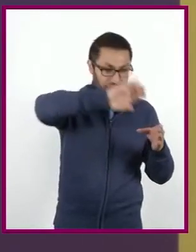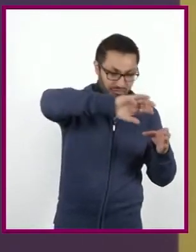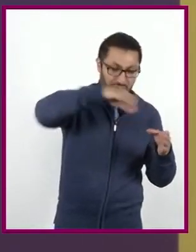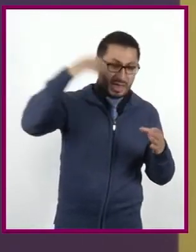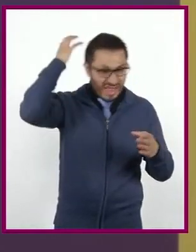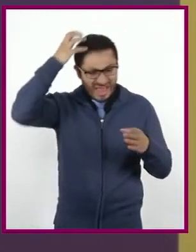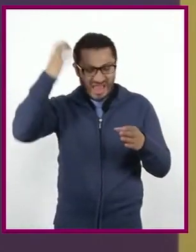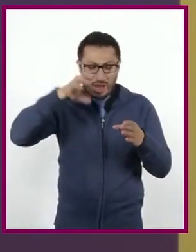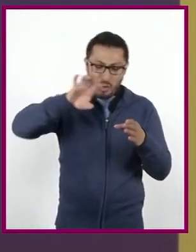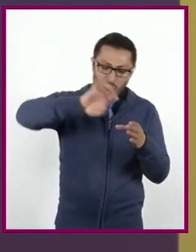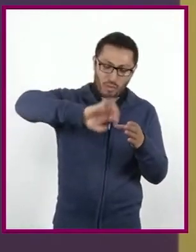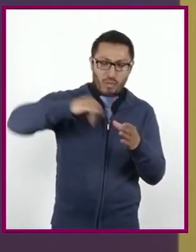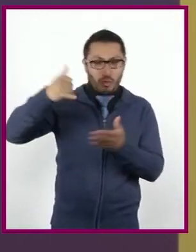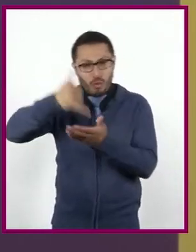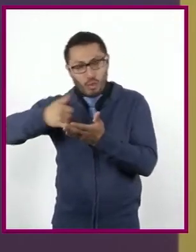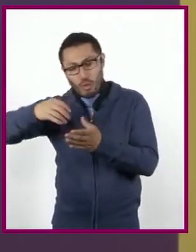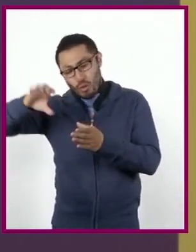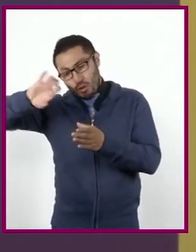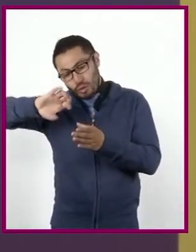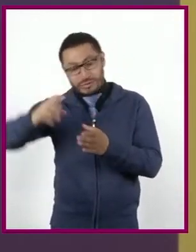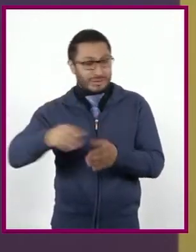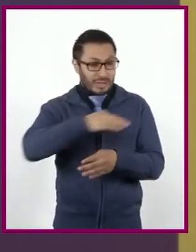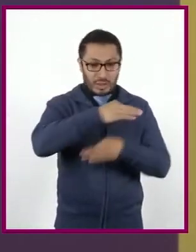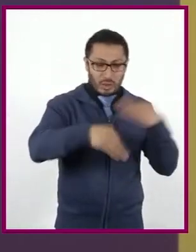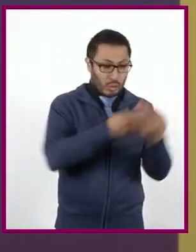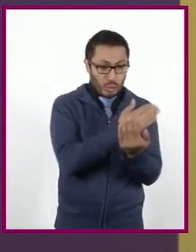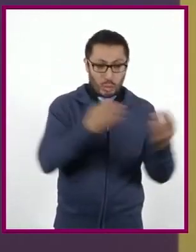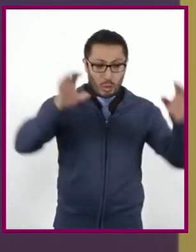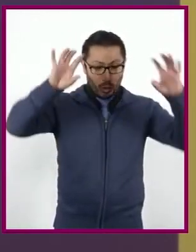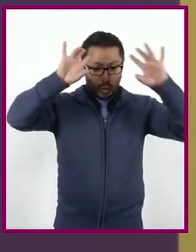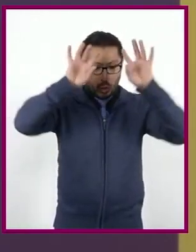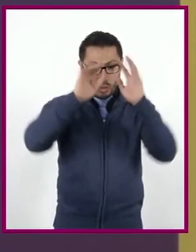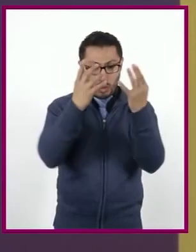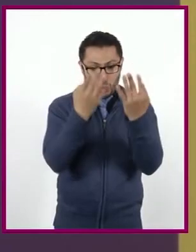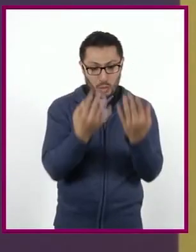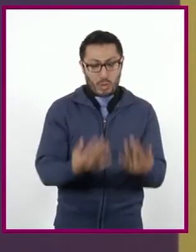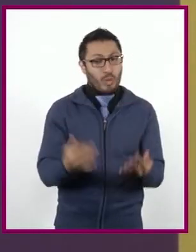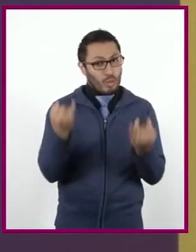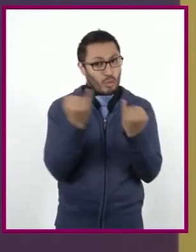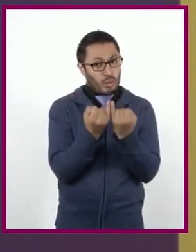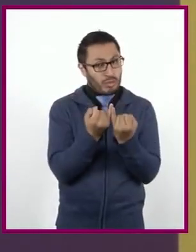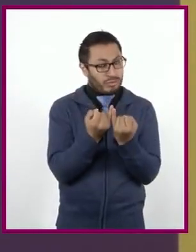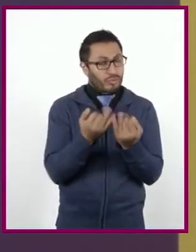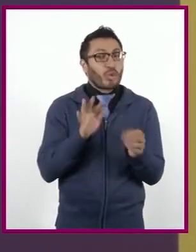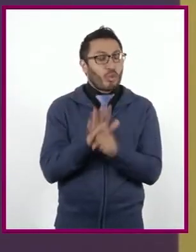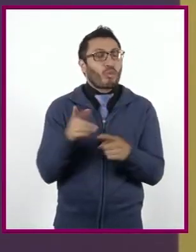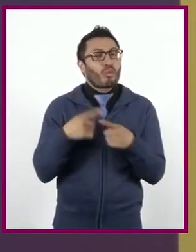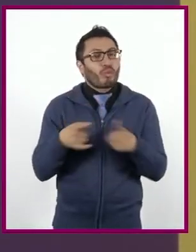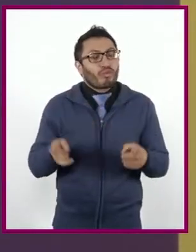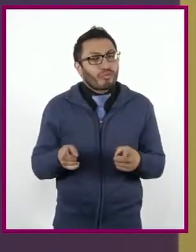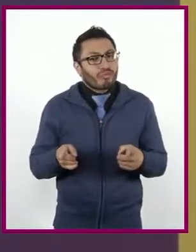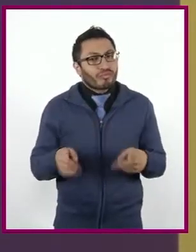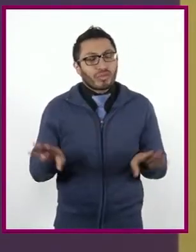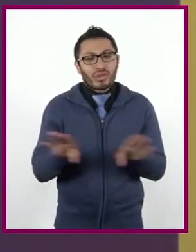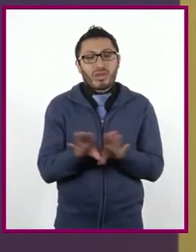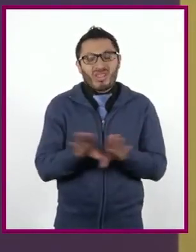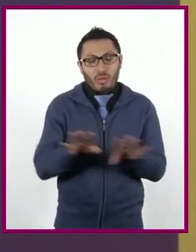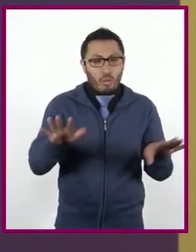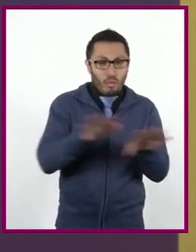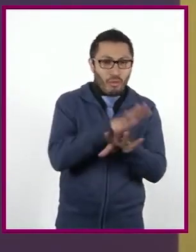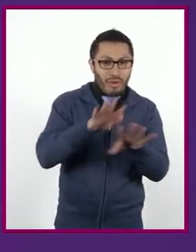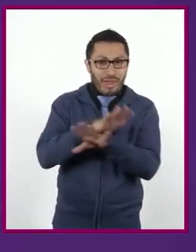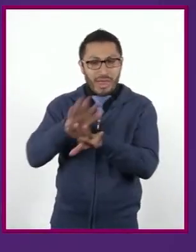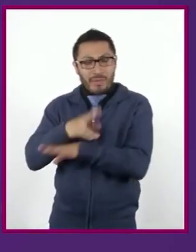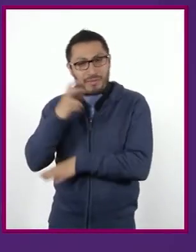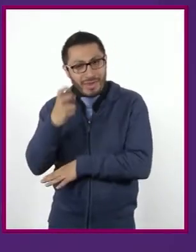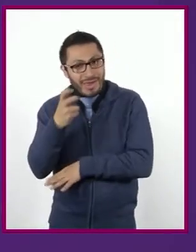aceite para cocinar, ¿todos salen al mismo tiempo? ¿A qué se debe? ¿Cómo podrías modificar su viscosidad?